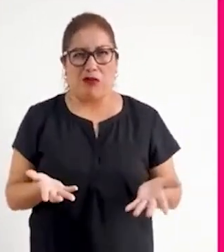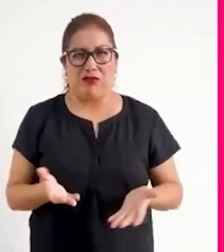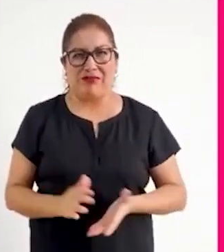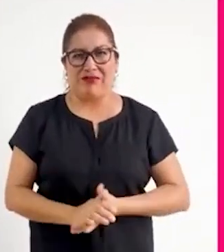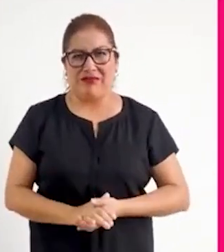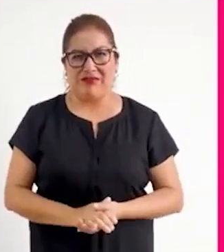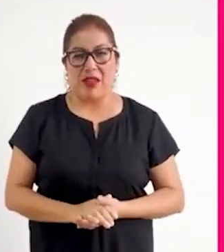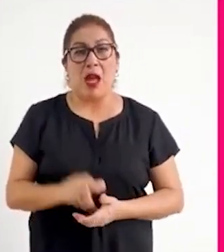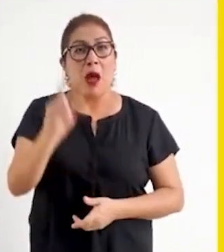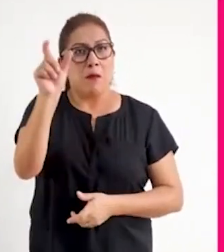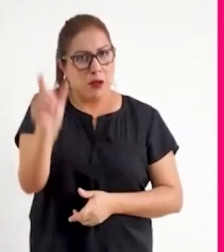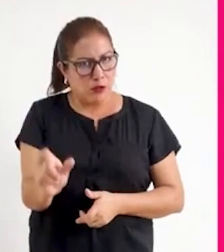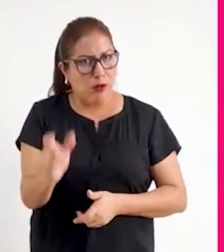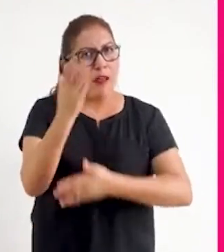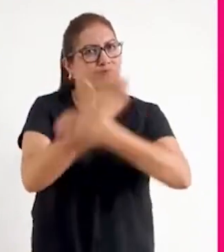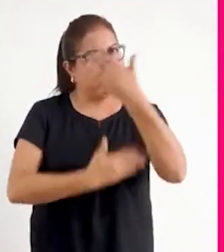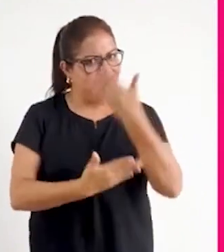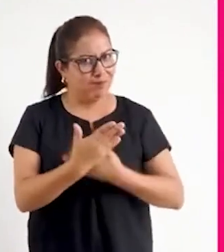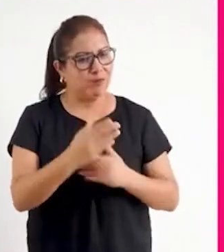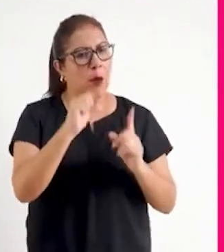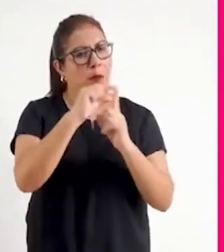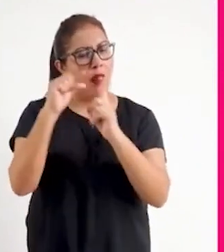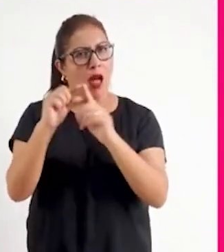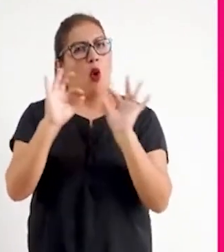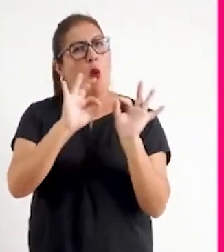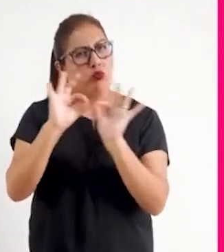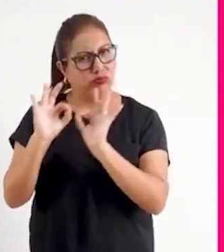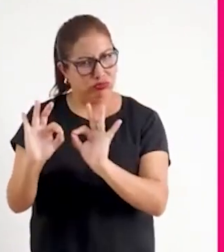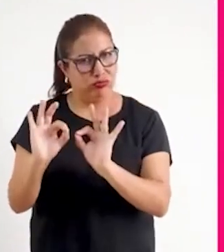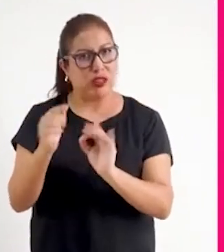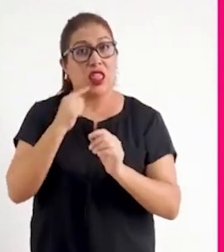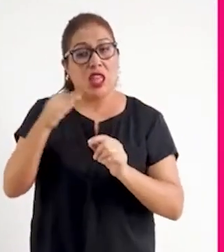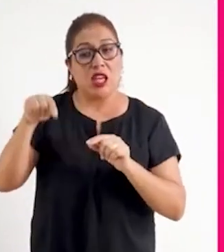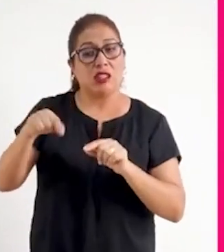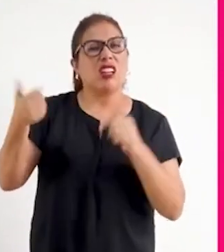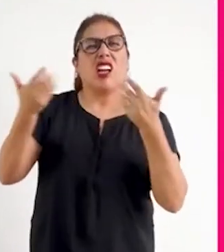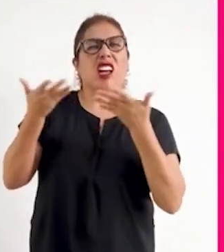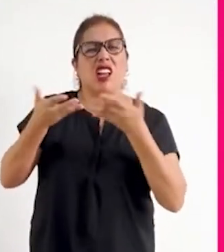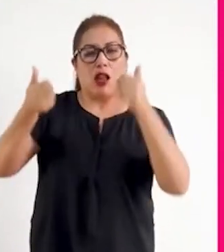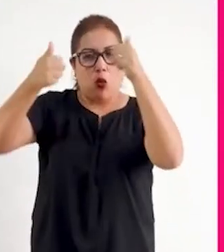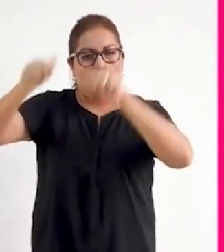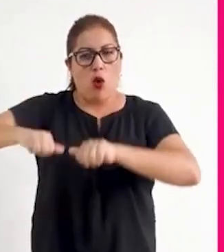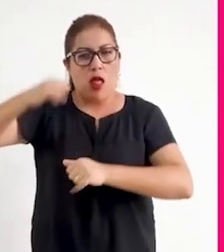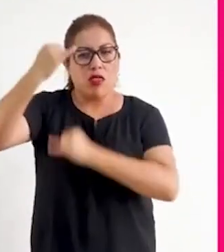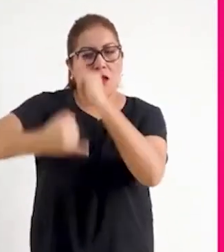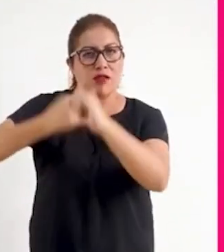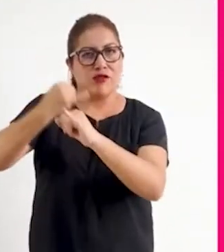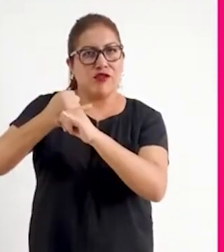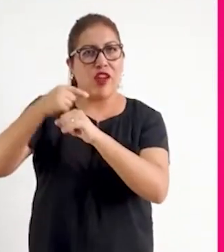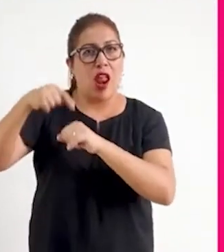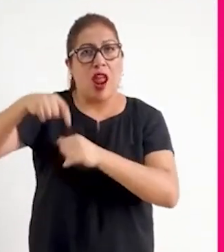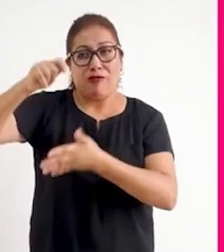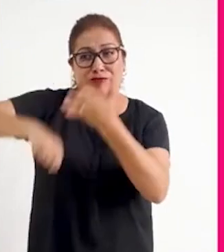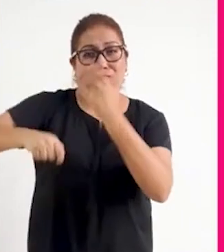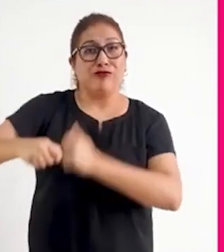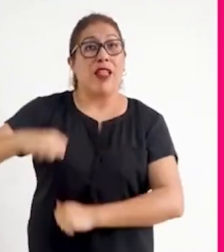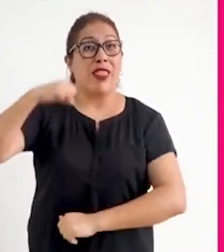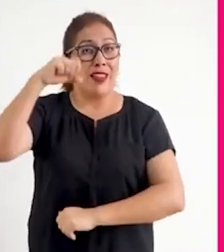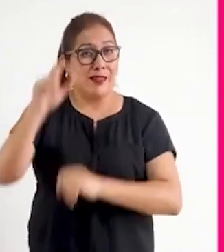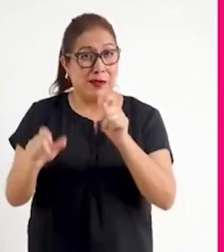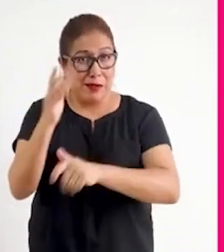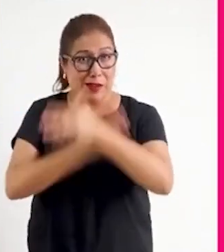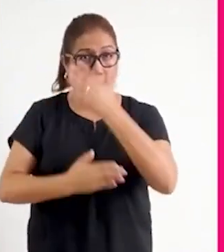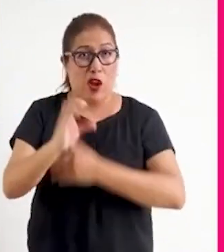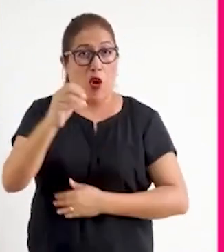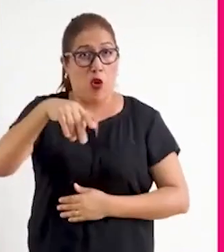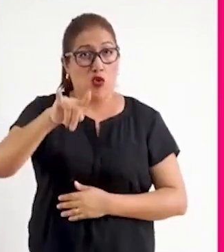o cojo. Persona con discapacidad es el término adecuado según la Convención Internacional sobre los Derechos de las Personas